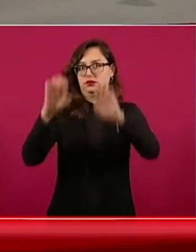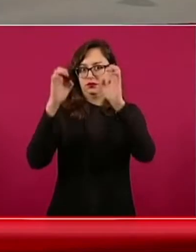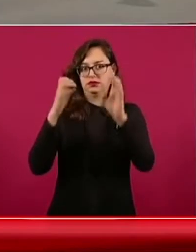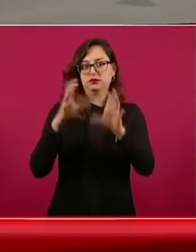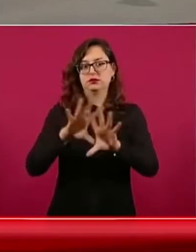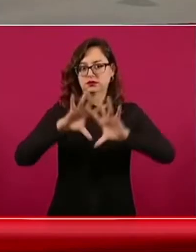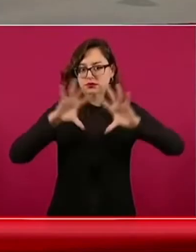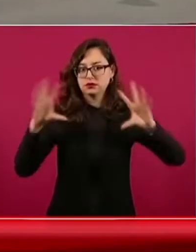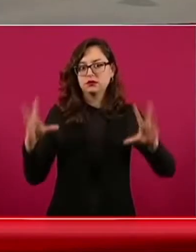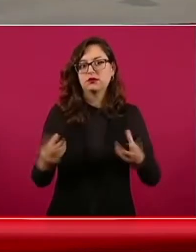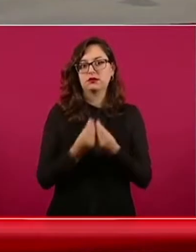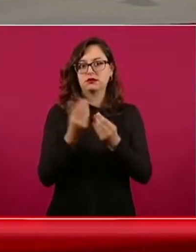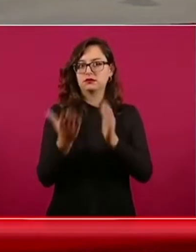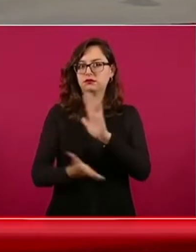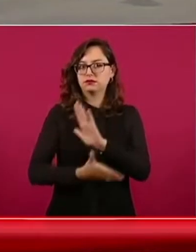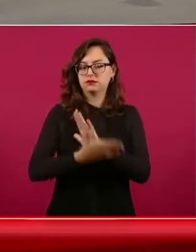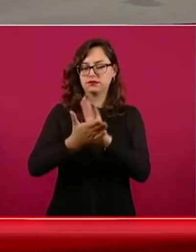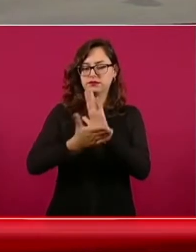importante.